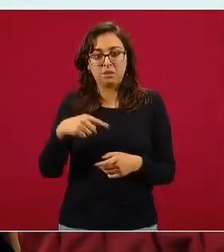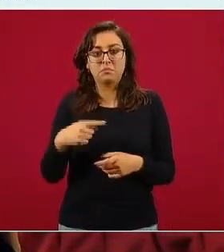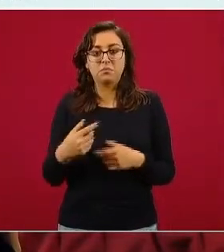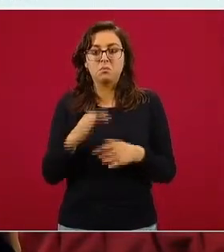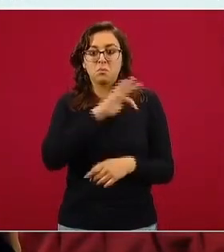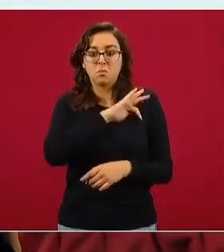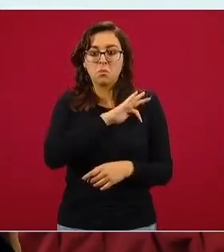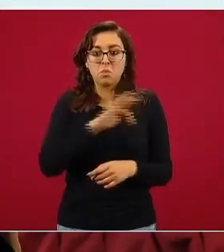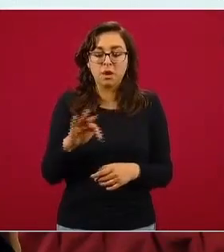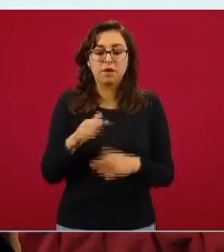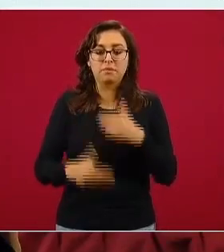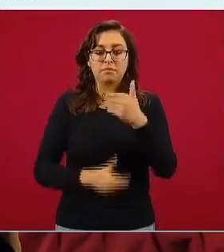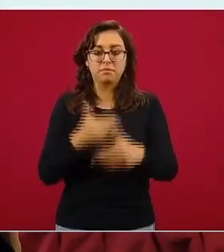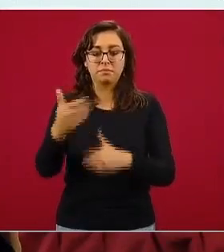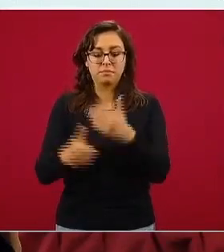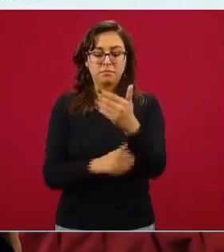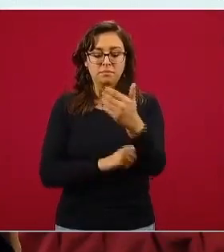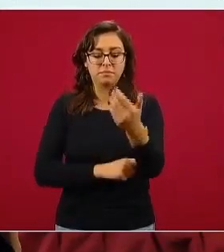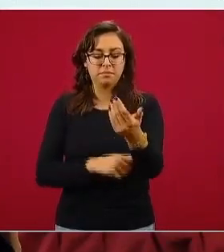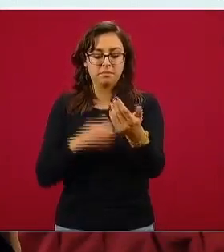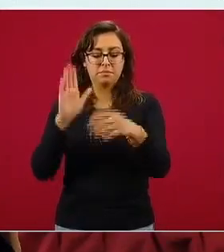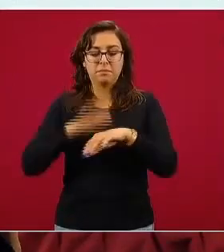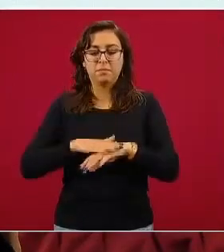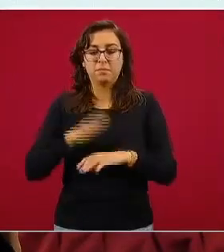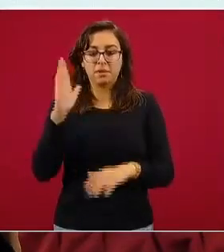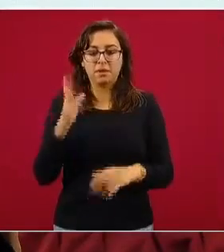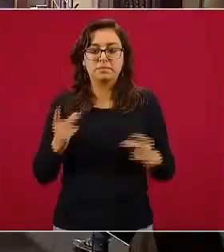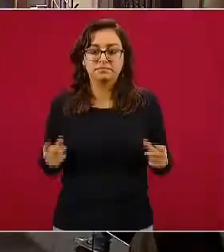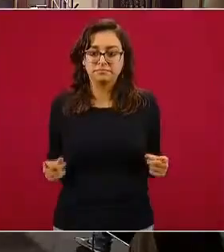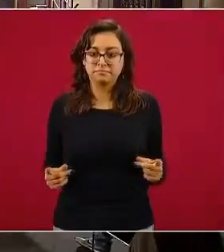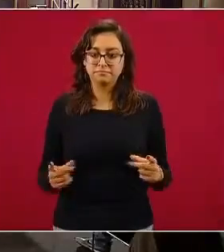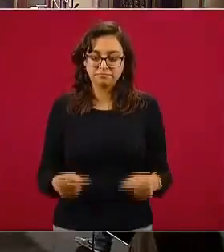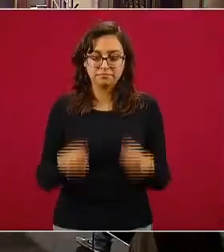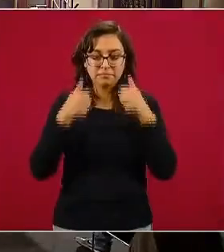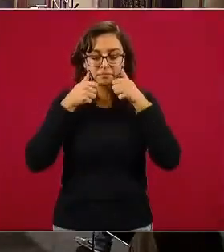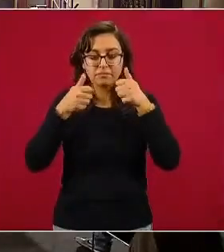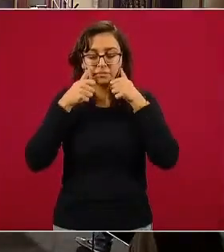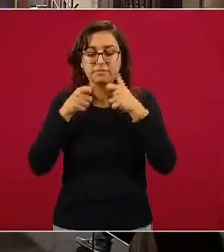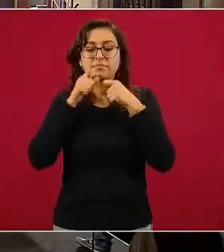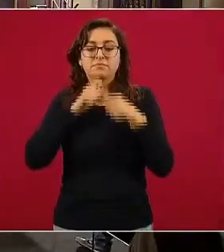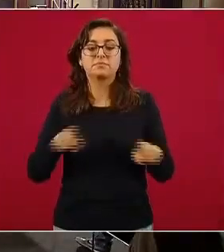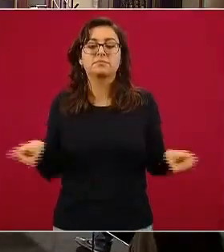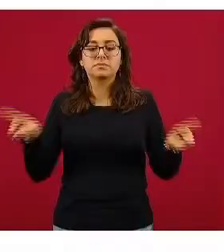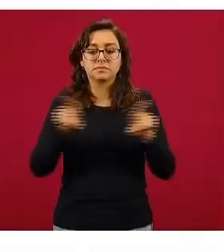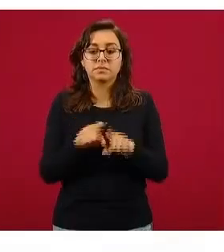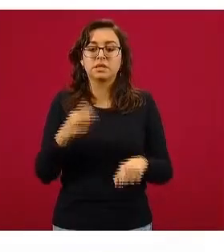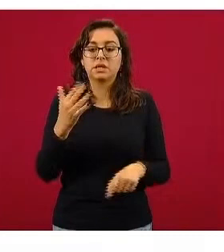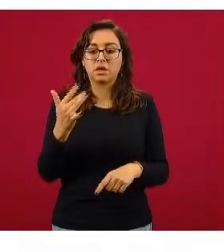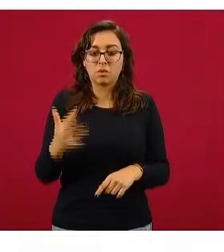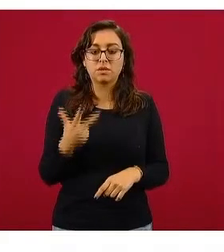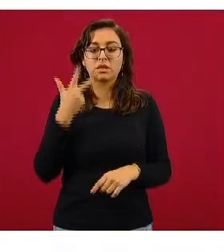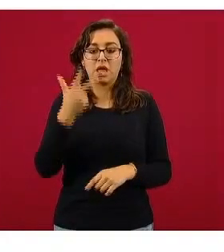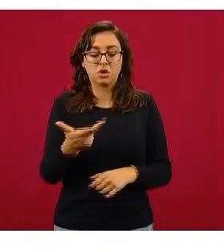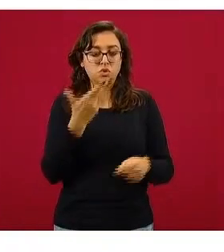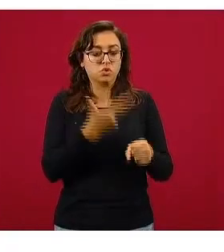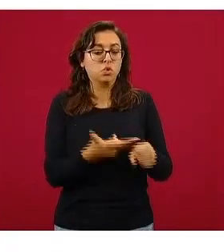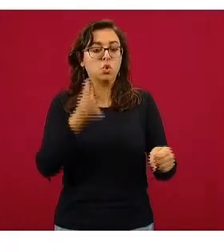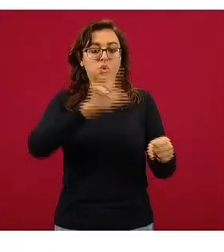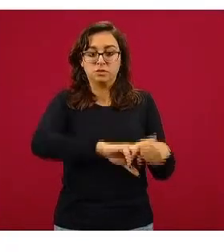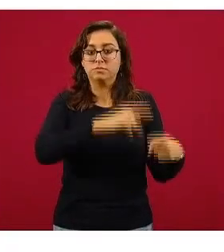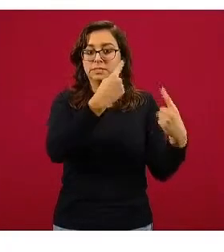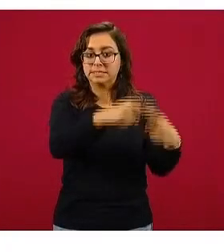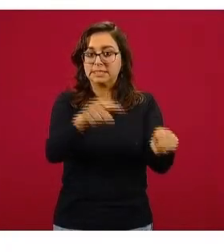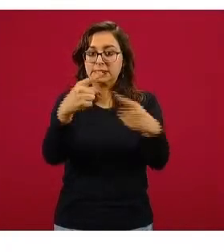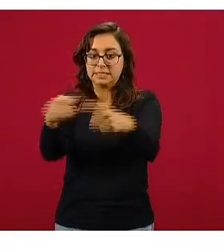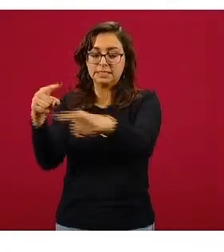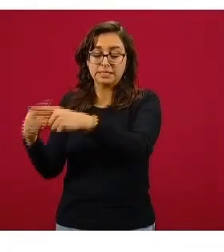aún más esta capacidad aún en estas unidades. Además, se contemplaron 58 unidades para que